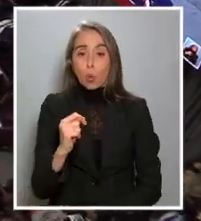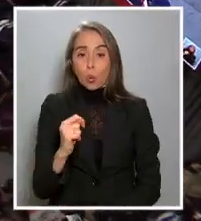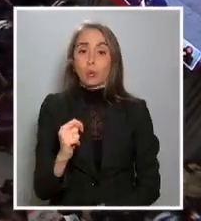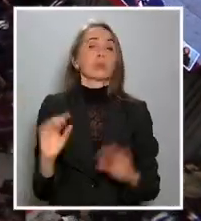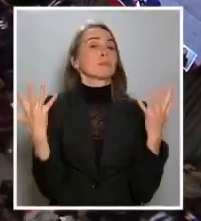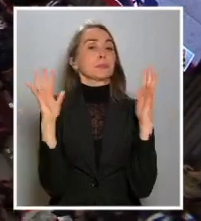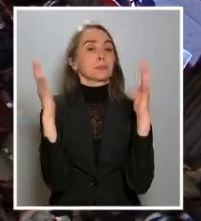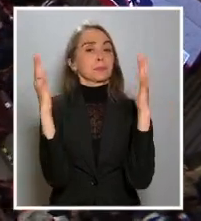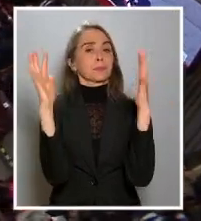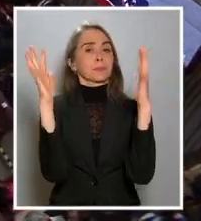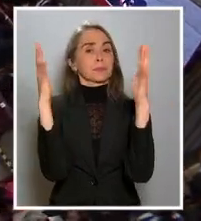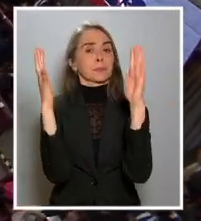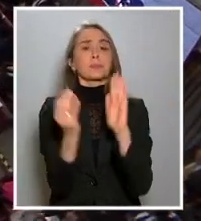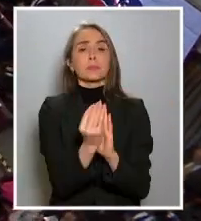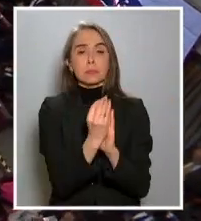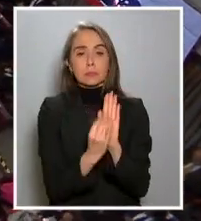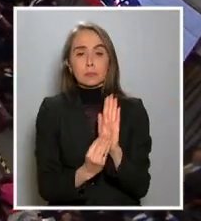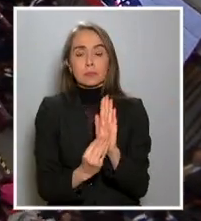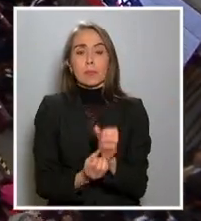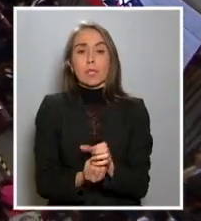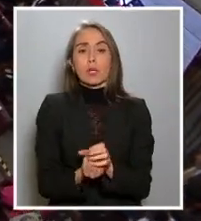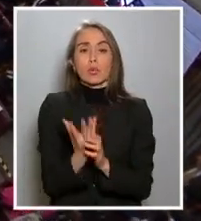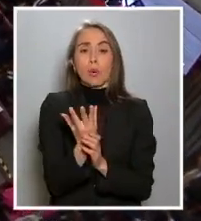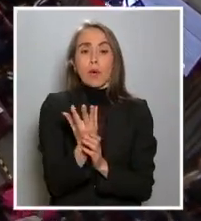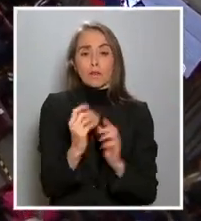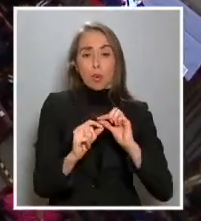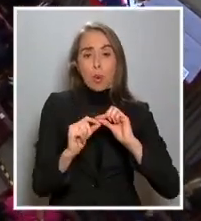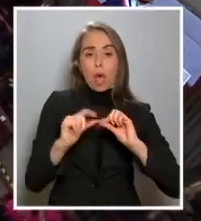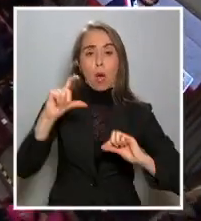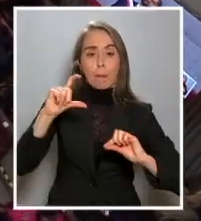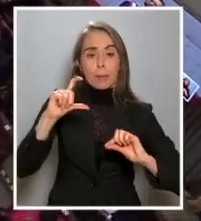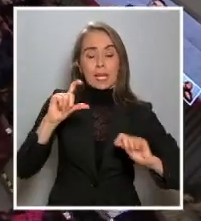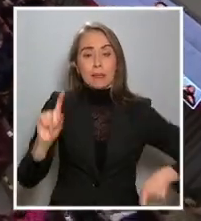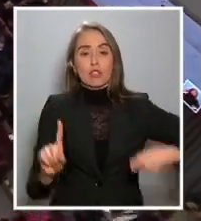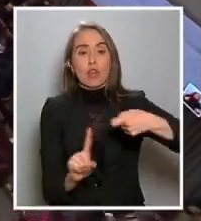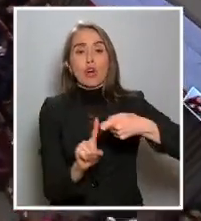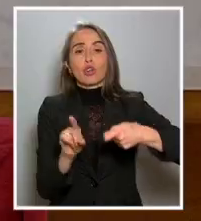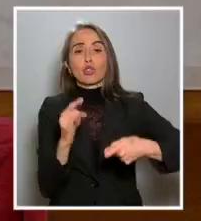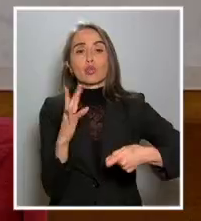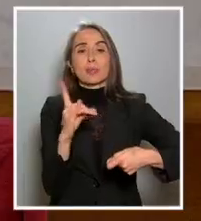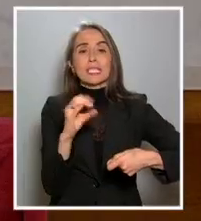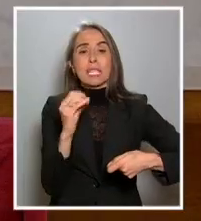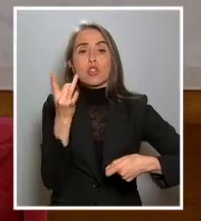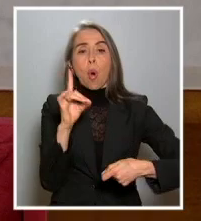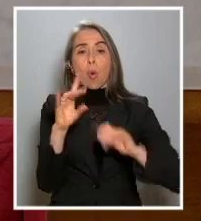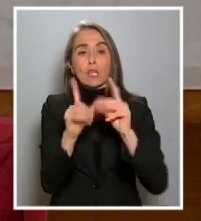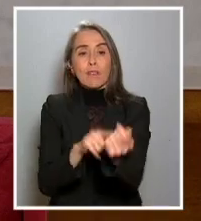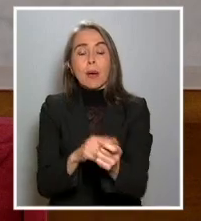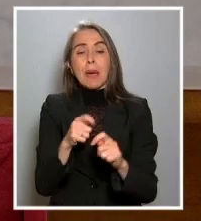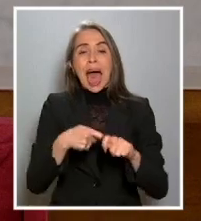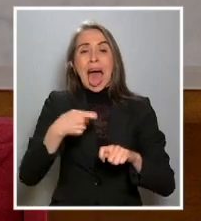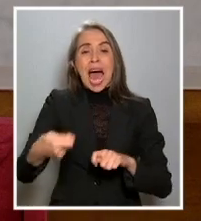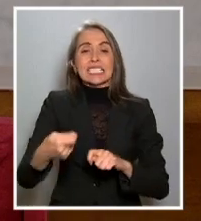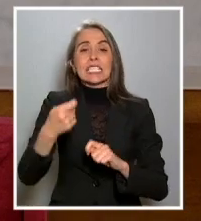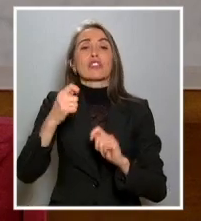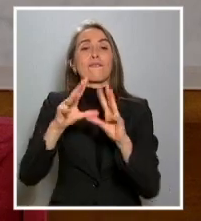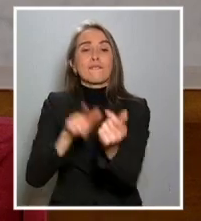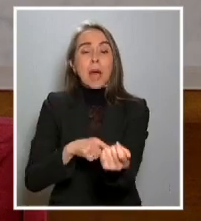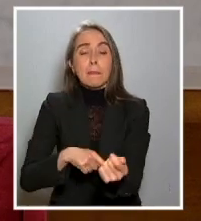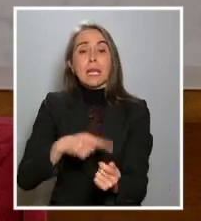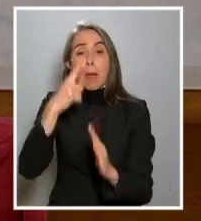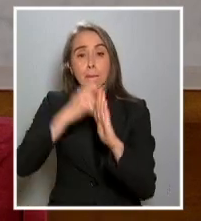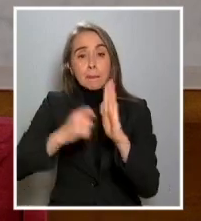considera además un nuevo incremento al subsidio único familiar y la asignación familiar, que mes a mes apoya a